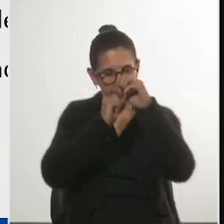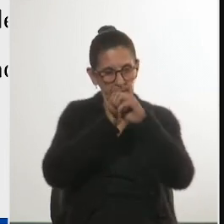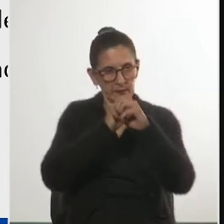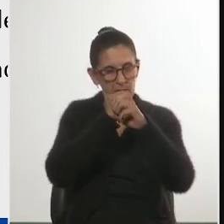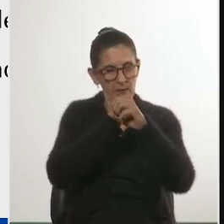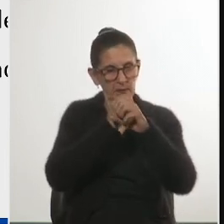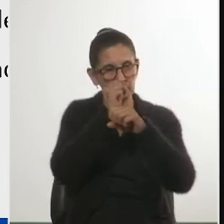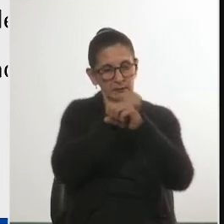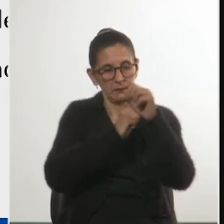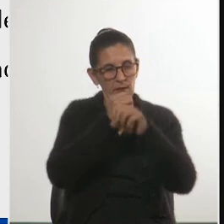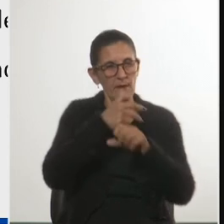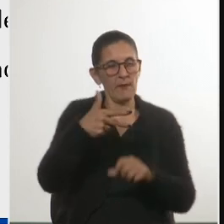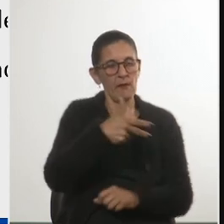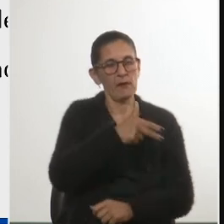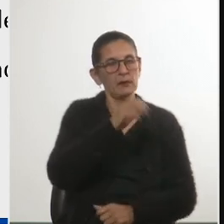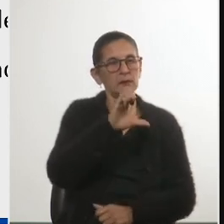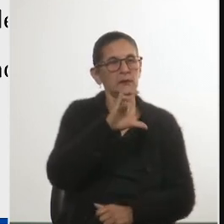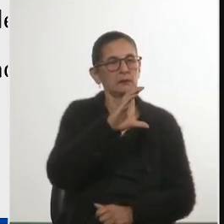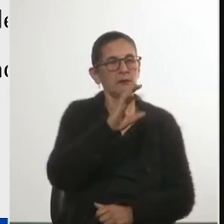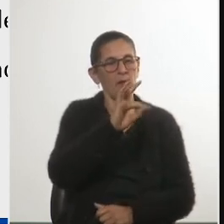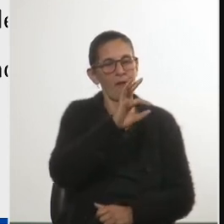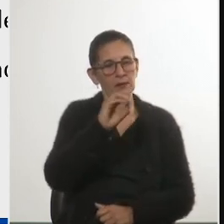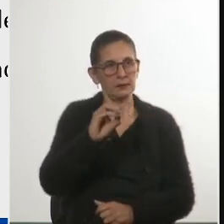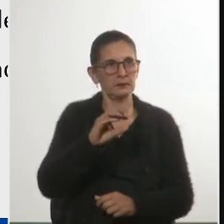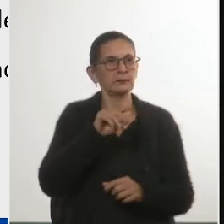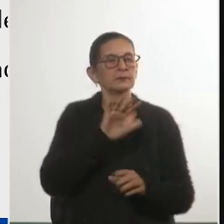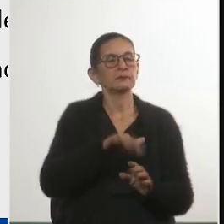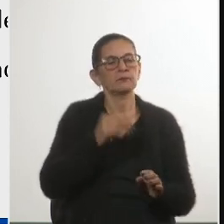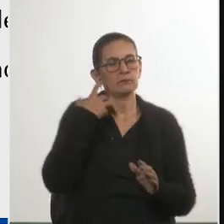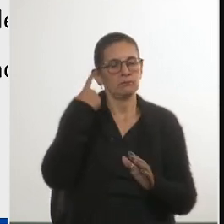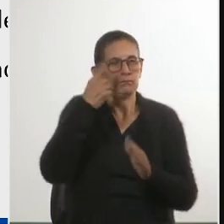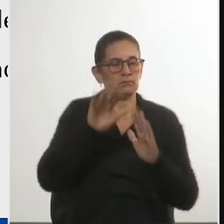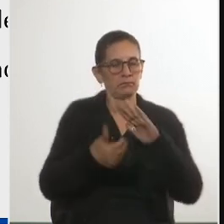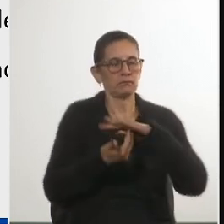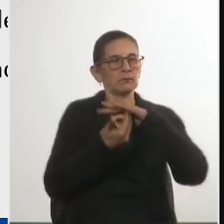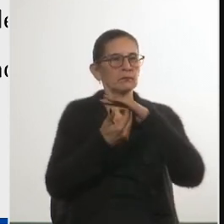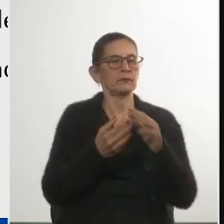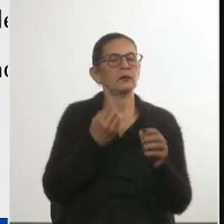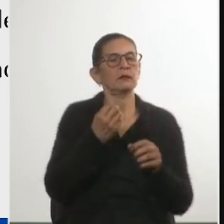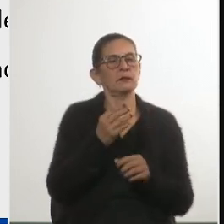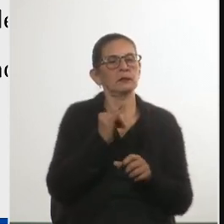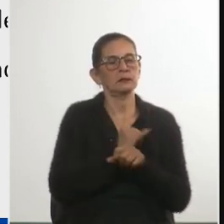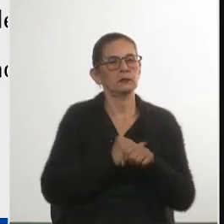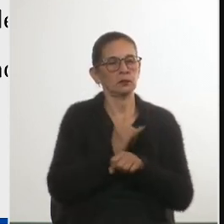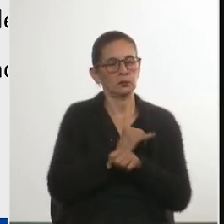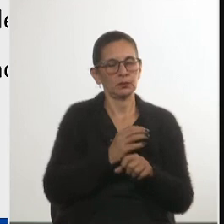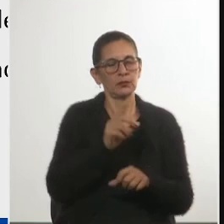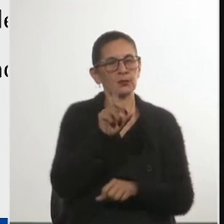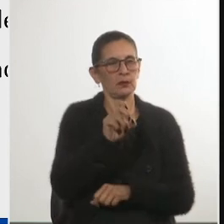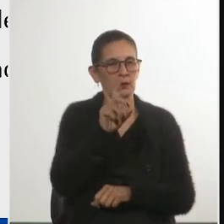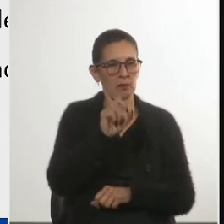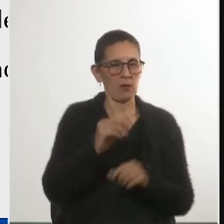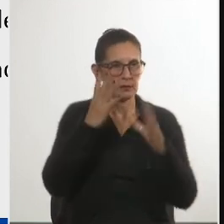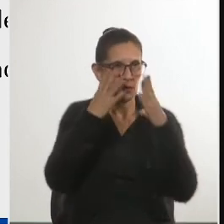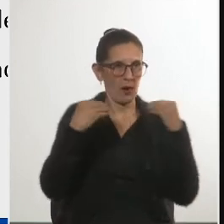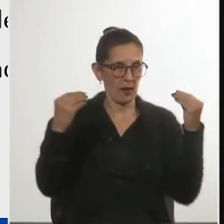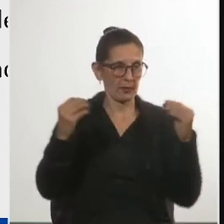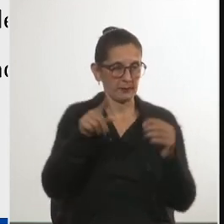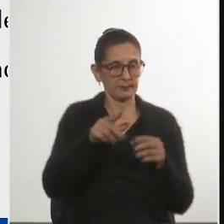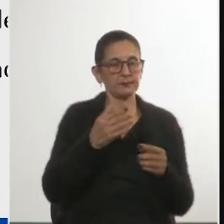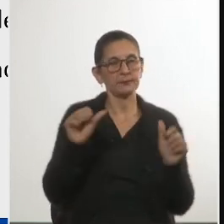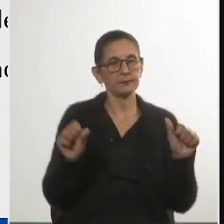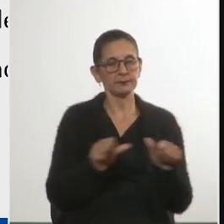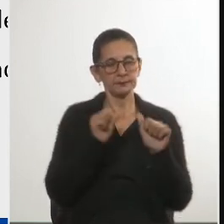con el ingeniero Héctor García, profesor asociado de Ingeniería Sanitaria del Instituto del Agua de Holanda. Es decir, se hace una